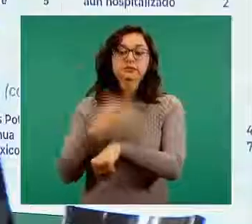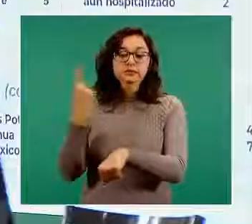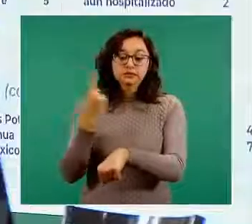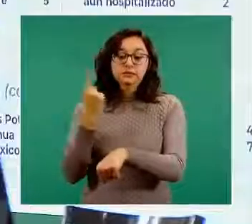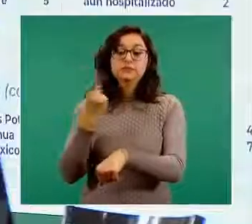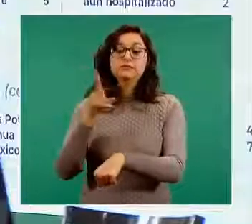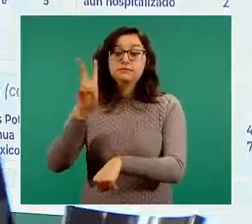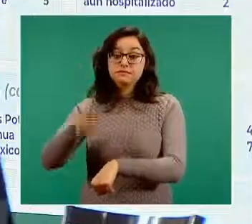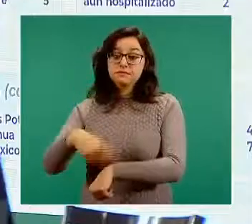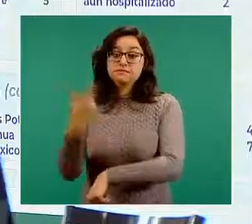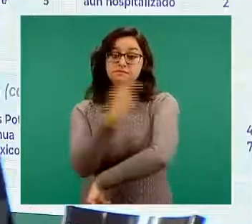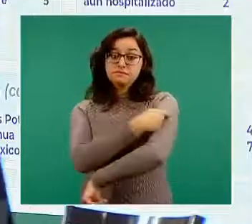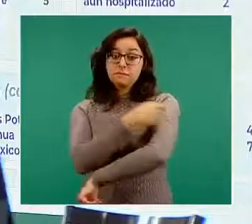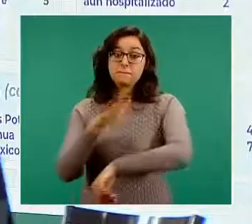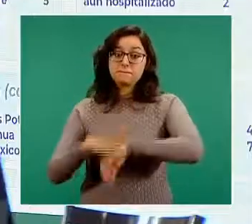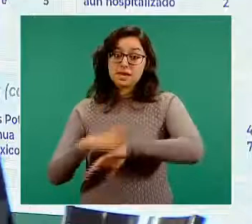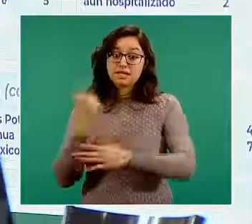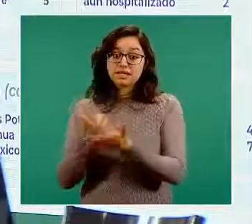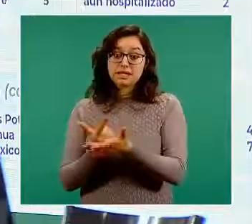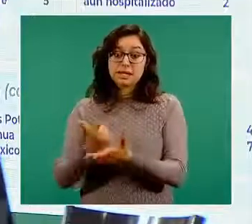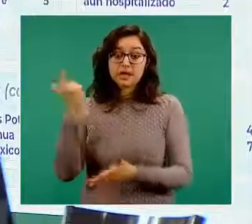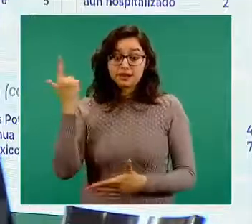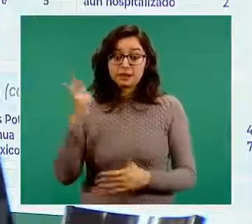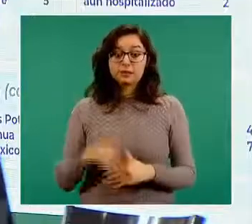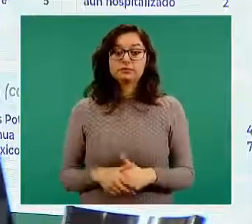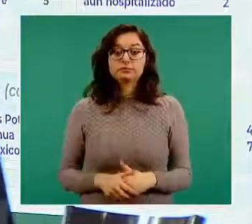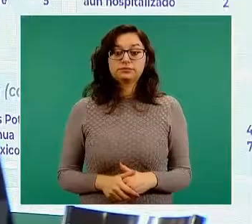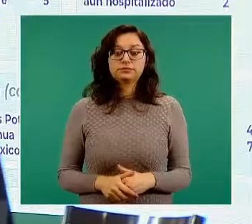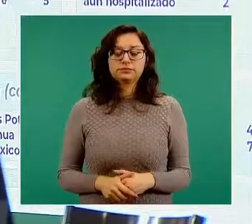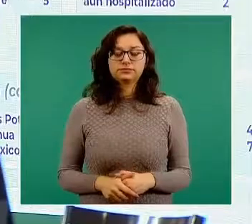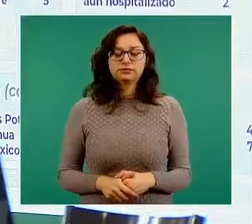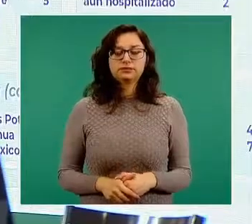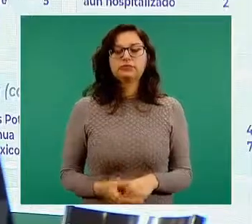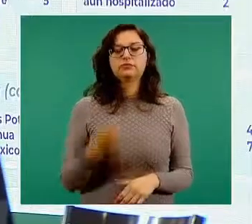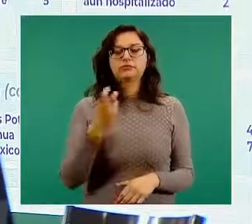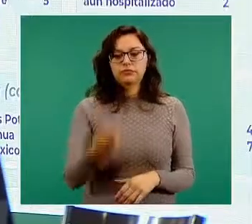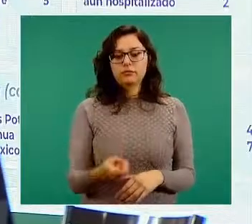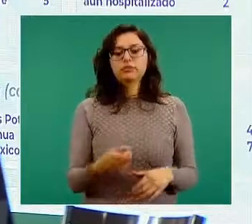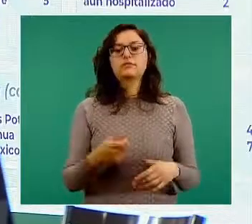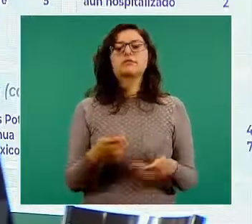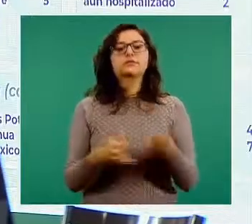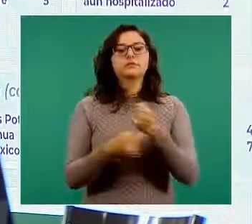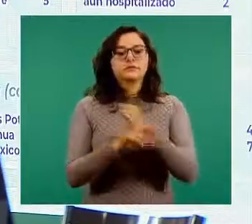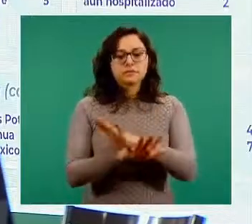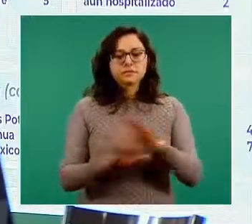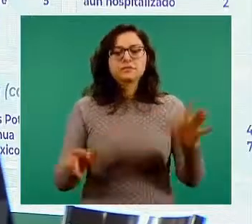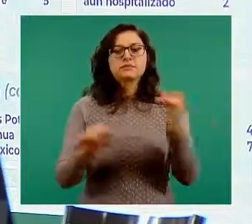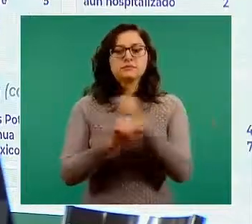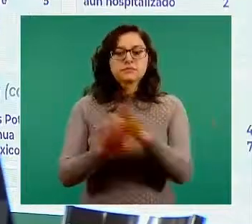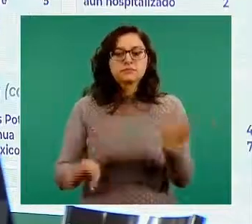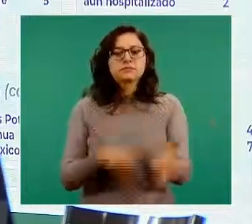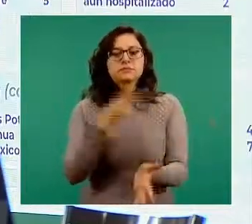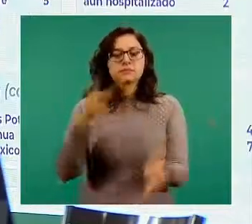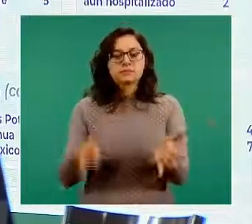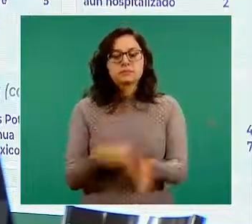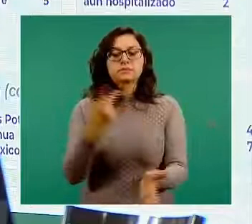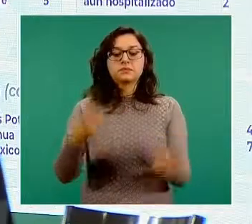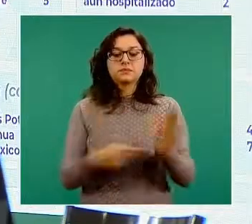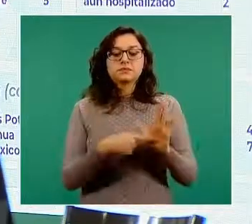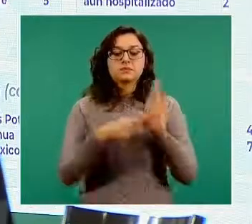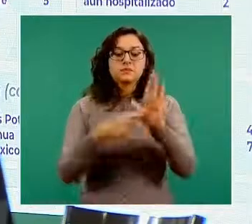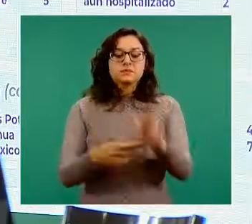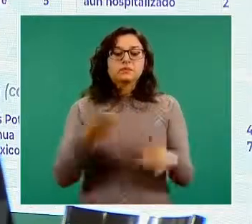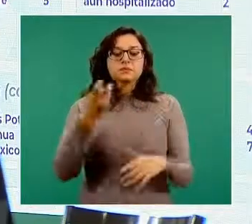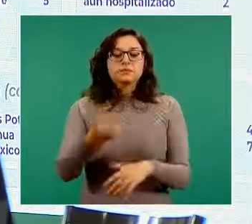afectación de mayor importancia. Aquí iremos presentando la estadística actualizada de acuerdo a estos eventos, y es